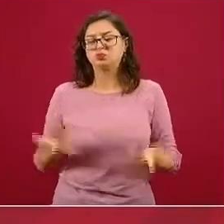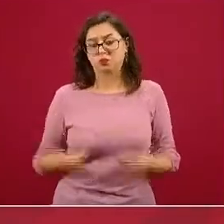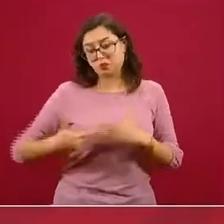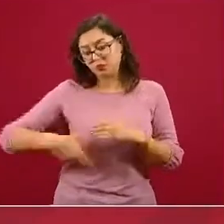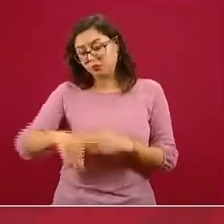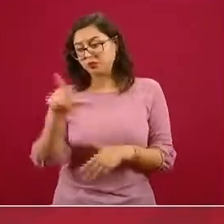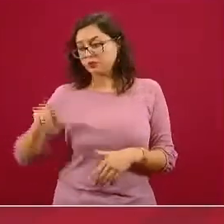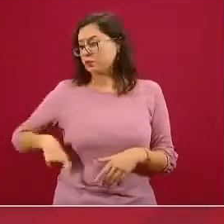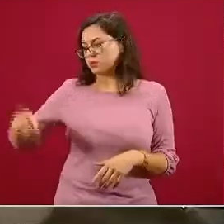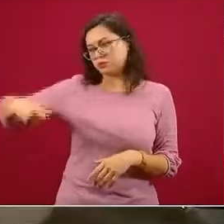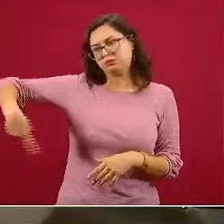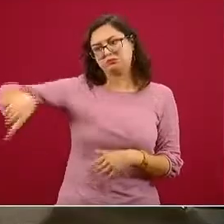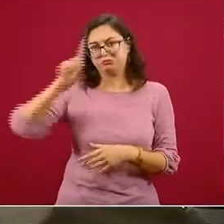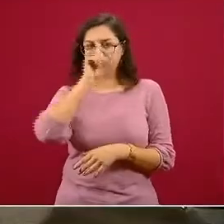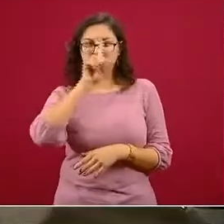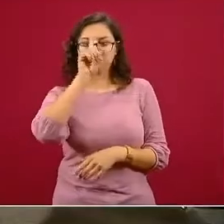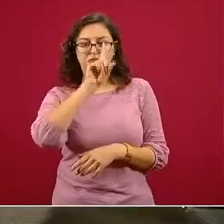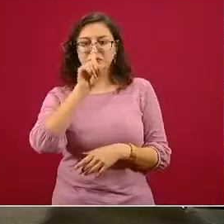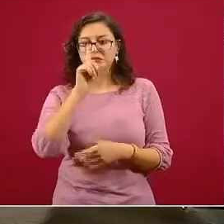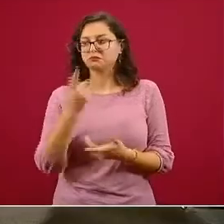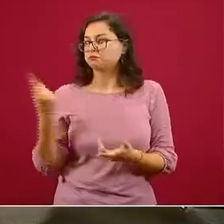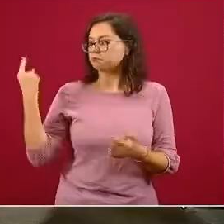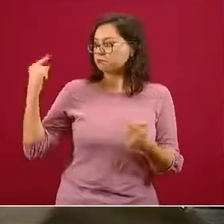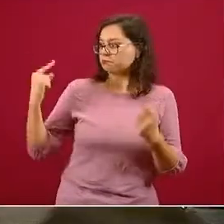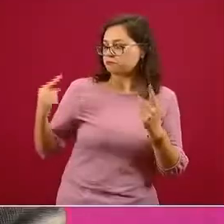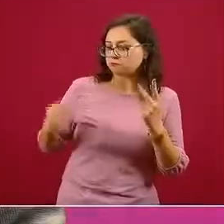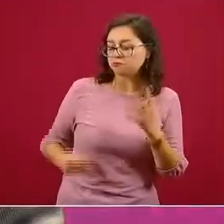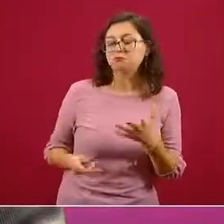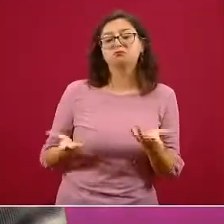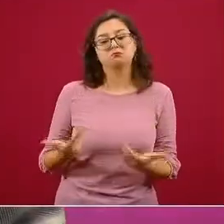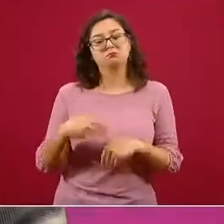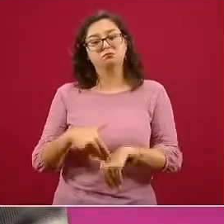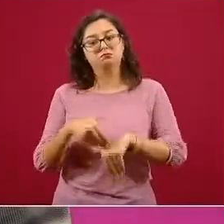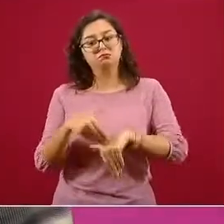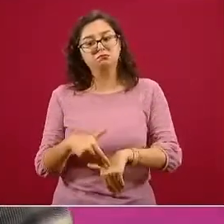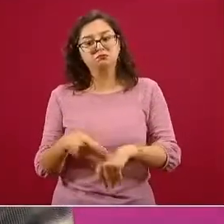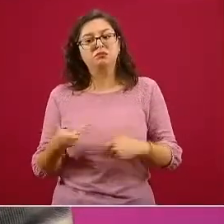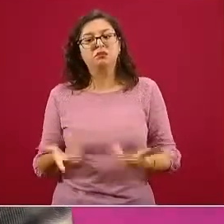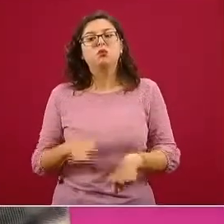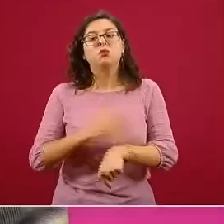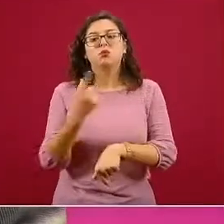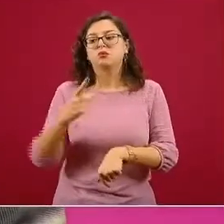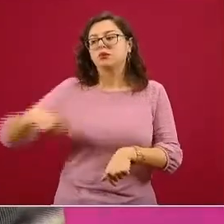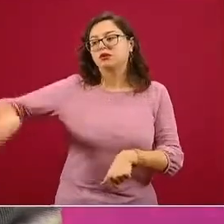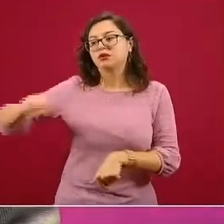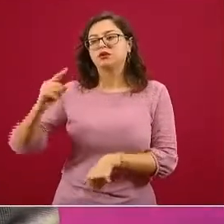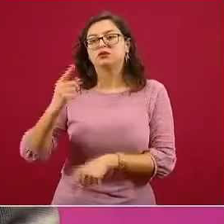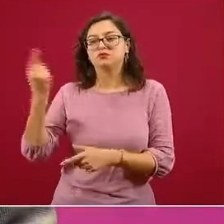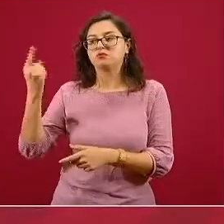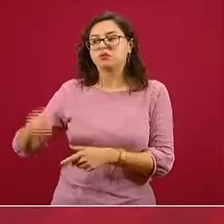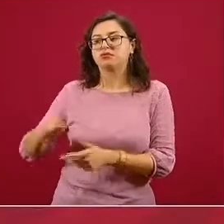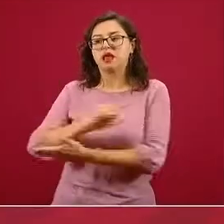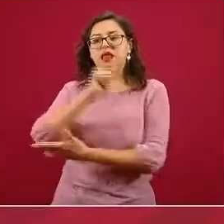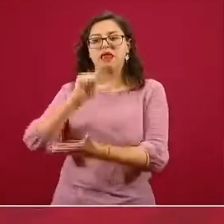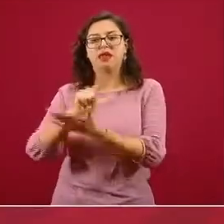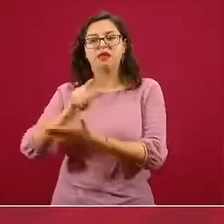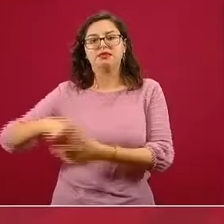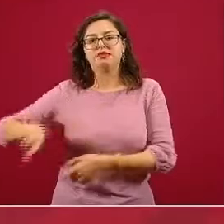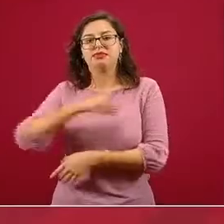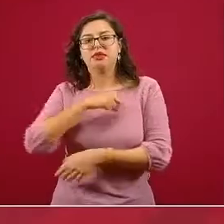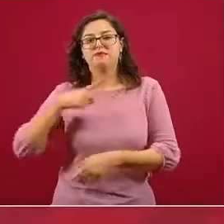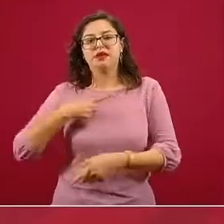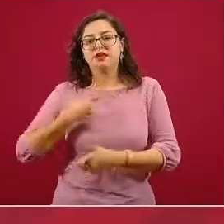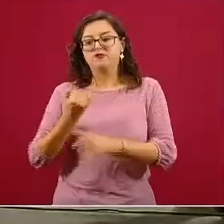gobierno, siguiendo nada más y nada menos que su mandato legal, que es el de generar conocimiento para orientar la política pública